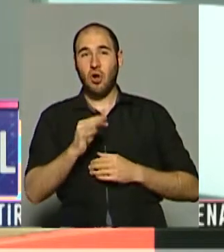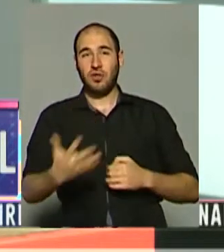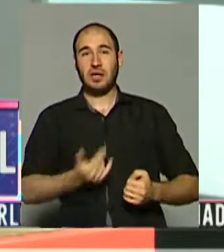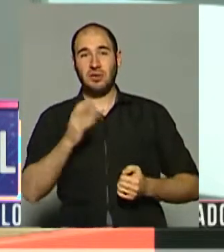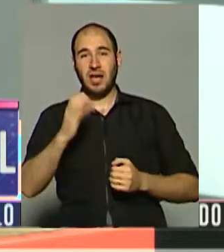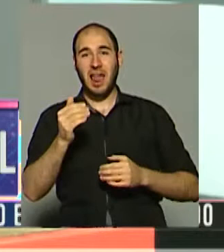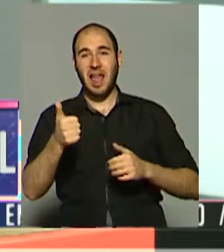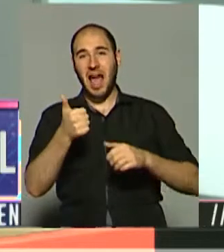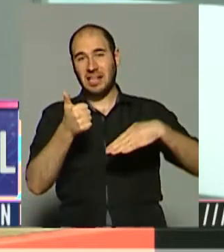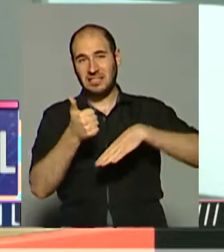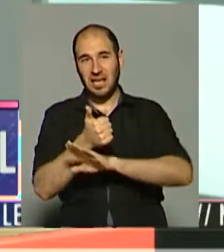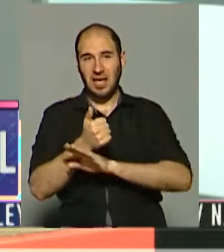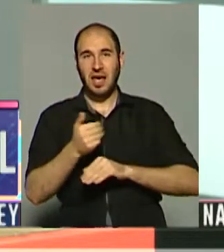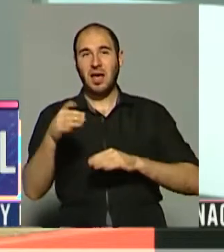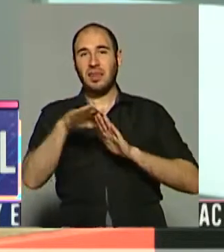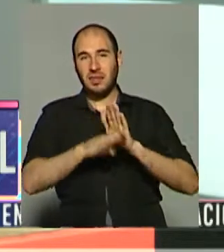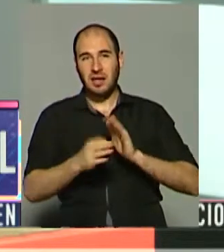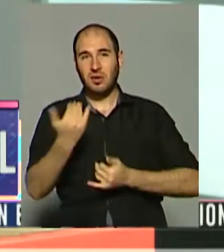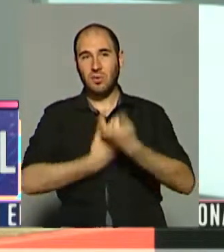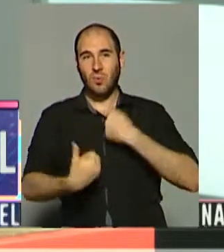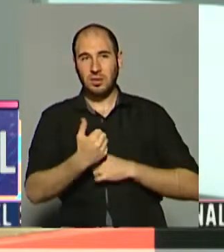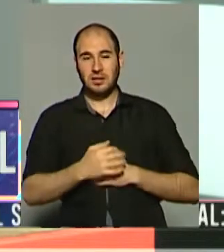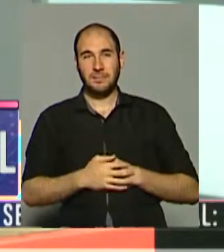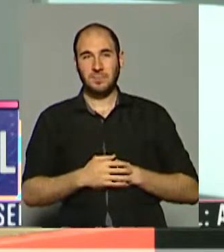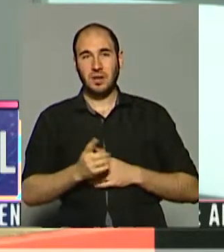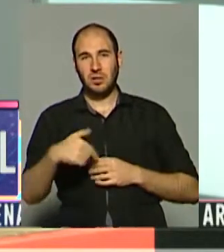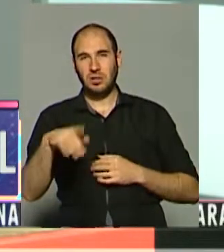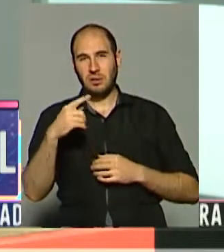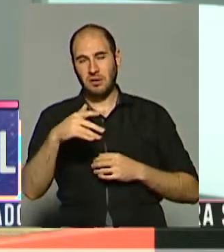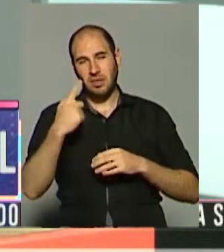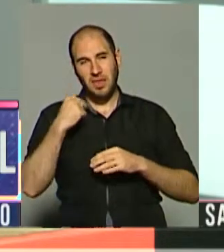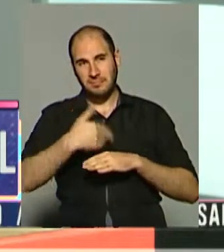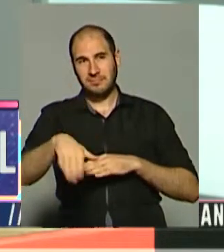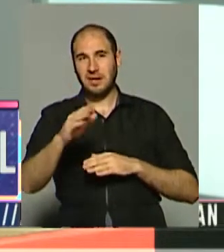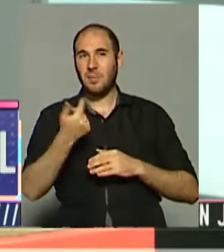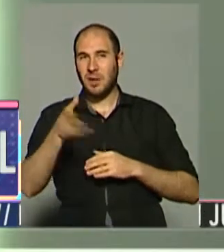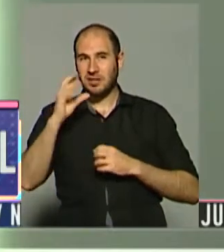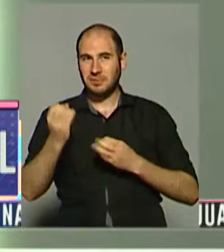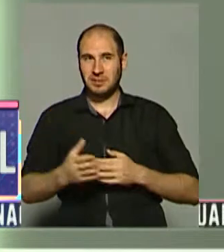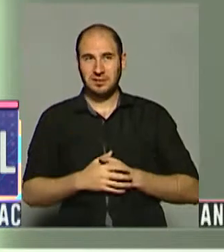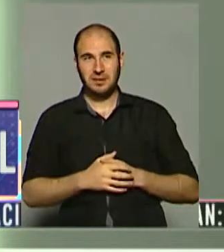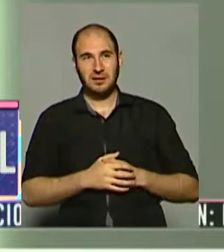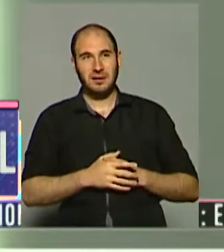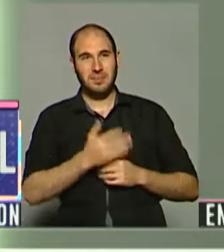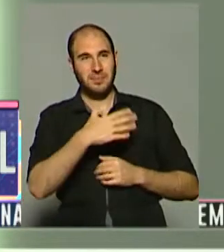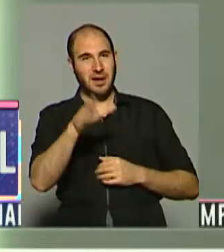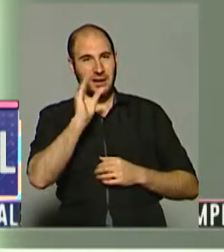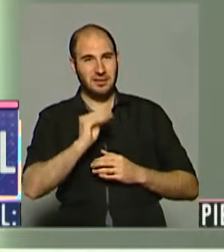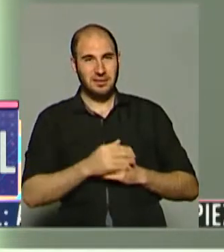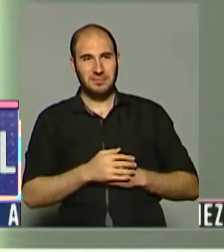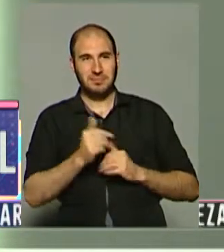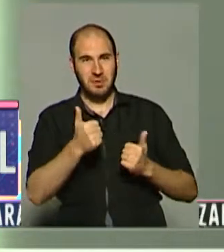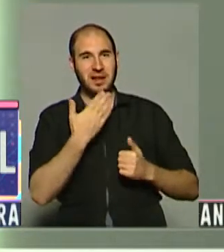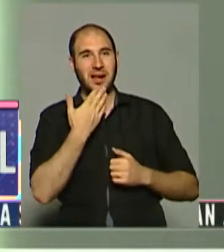del canal Acequia, con nosotros para que nos dé detalles de esto que vamos a vivir en los próximos días. Tato, buenas noches. ¿Cómo estás? Buenas noches. Muy